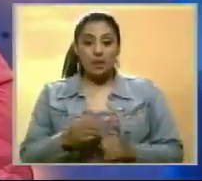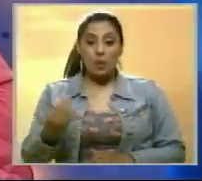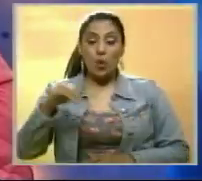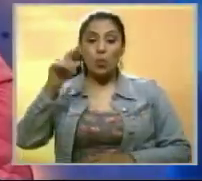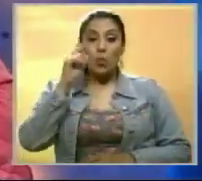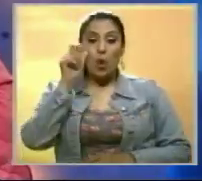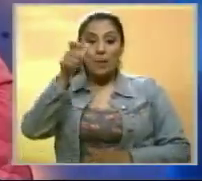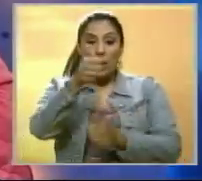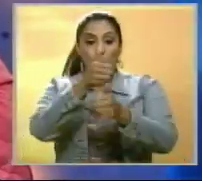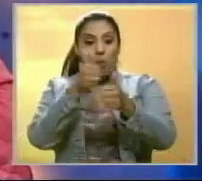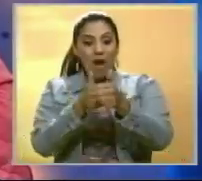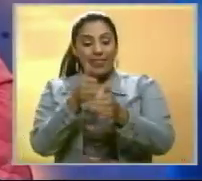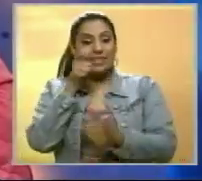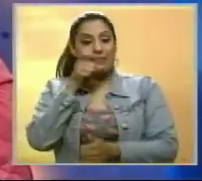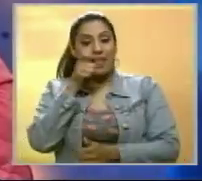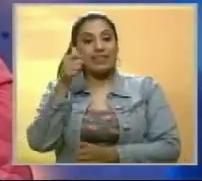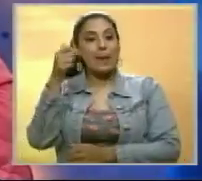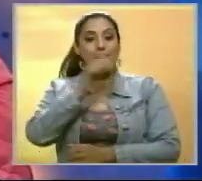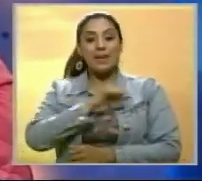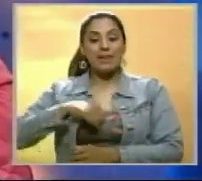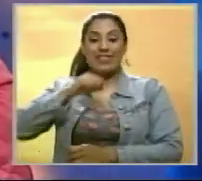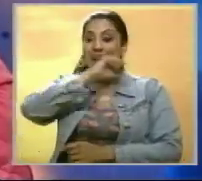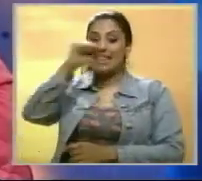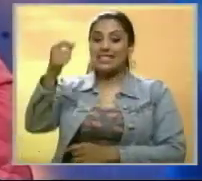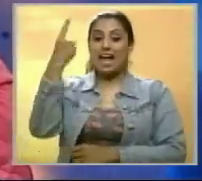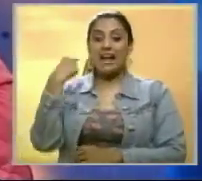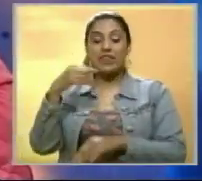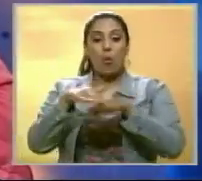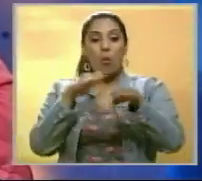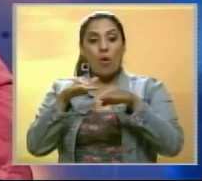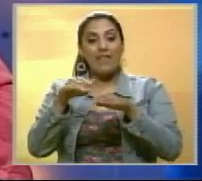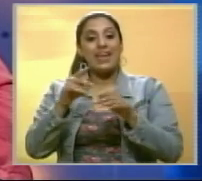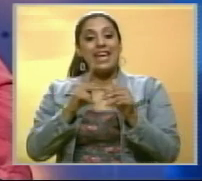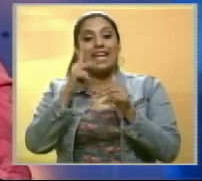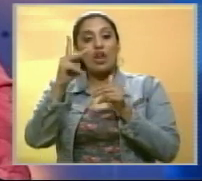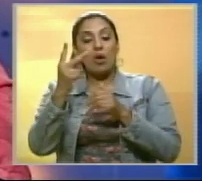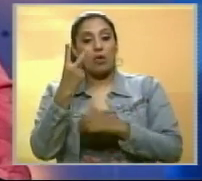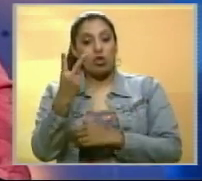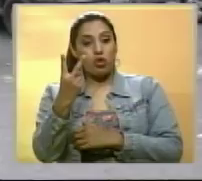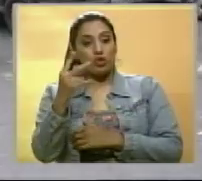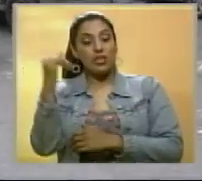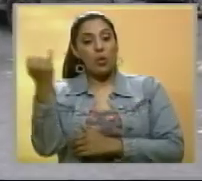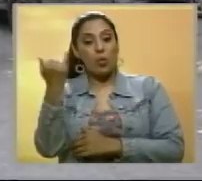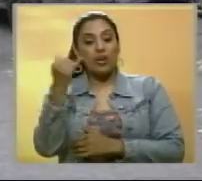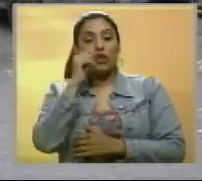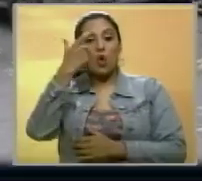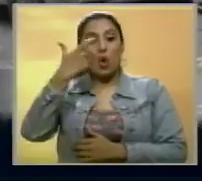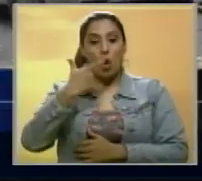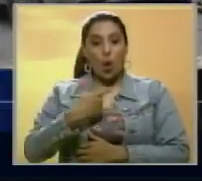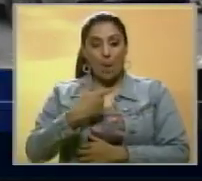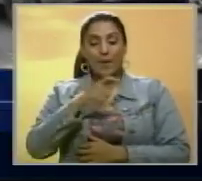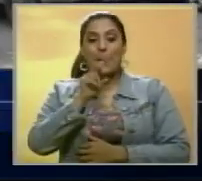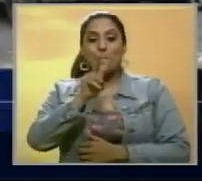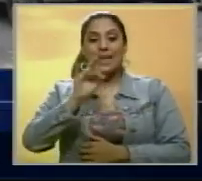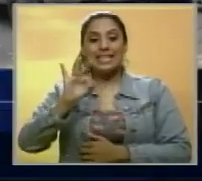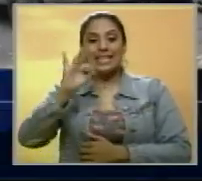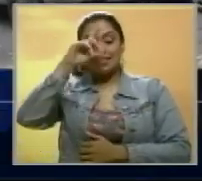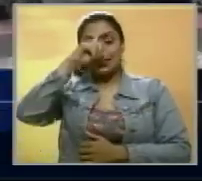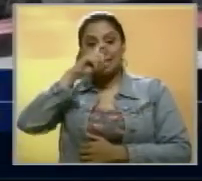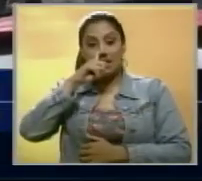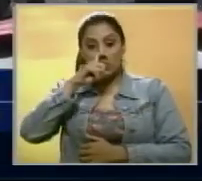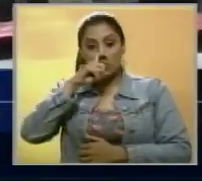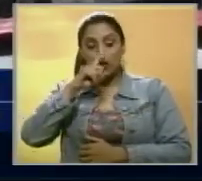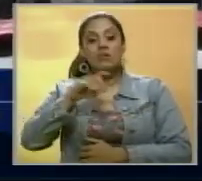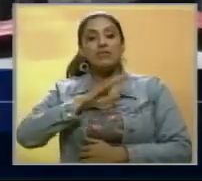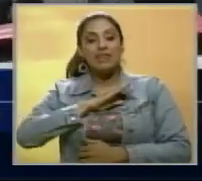Un escolta privado fue asesinado la noche de este jueves en el kilómetro 2 del Junquito. David José Atacho Blanco, de 23 años de